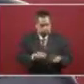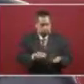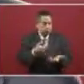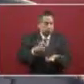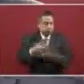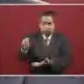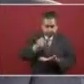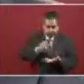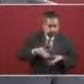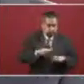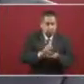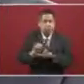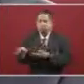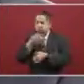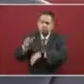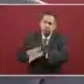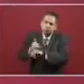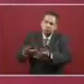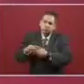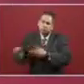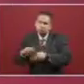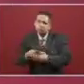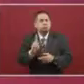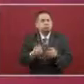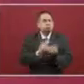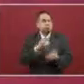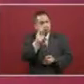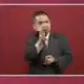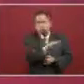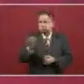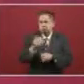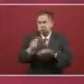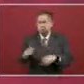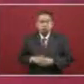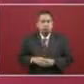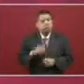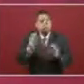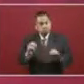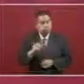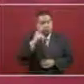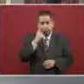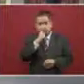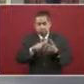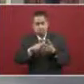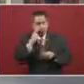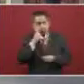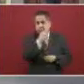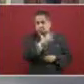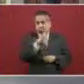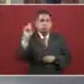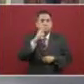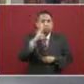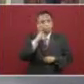del presupuesto. Esa es una forma de hacerlo. La otra sería que voluntariamente las